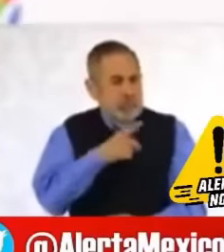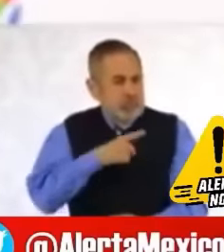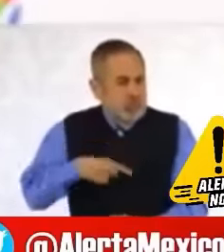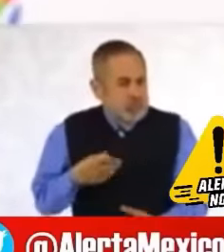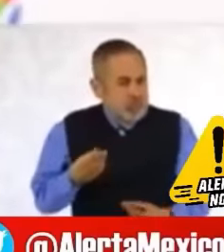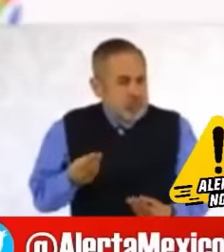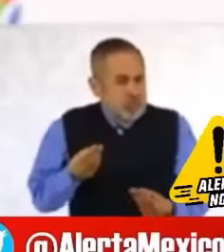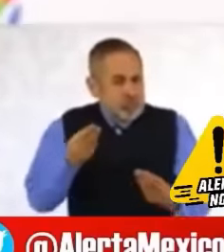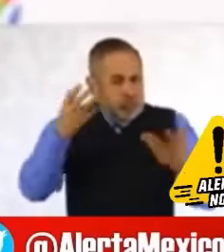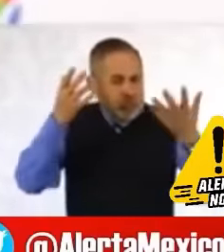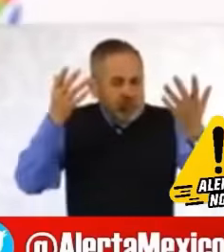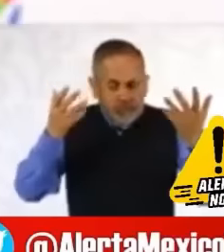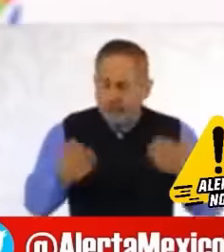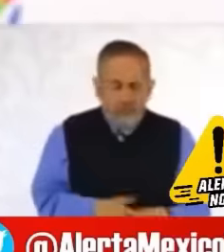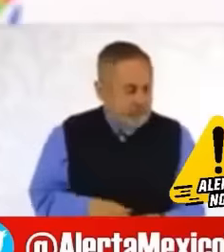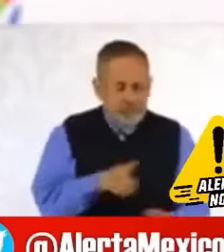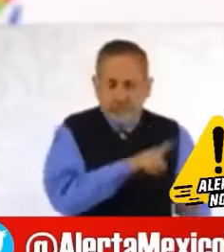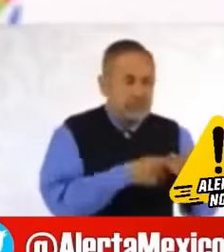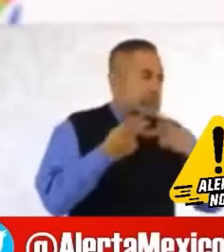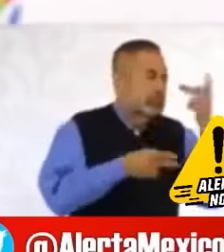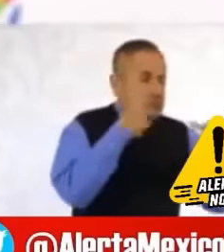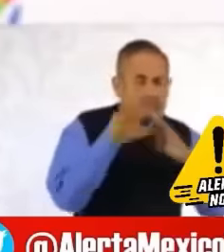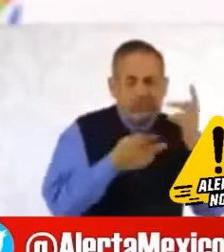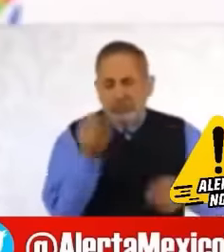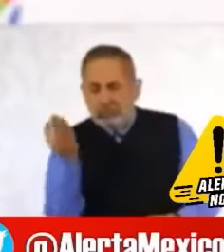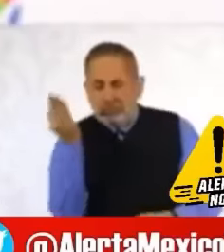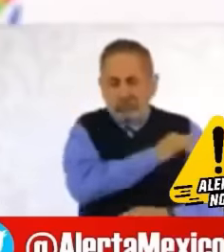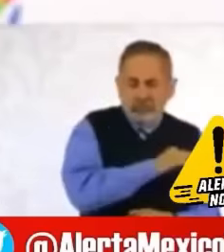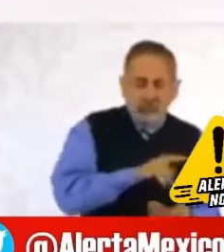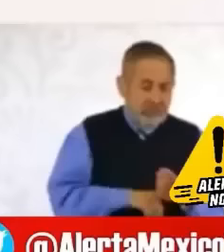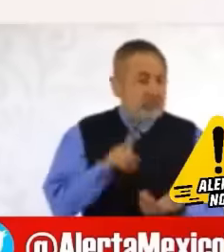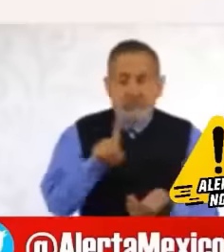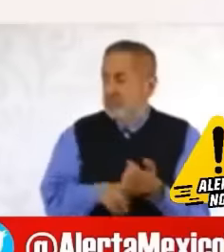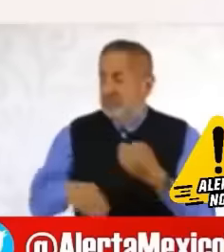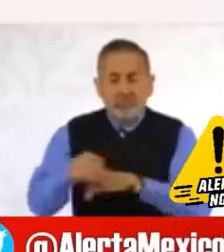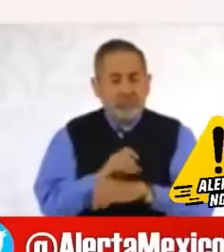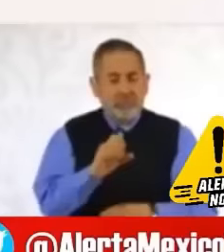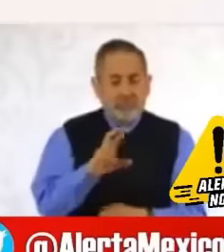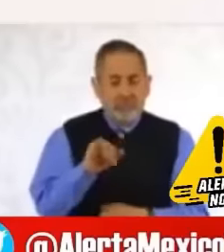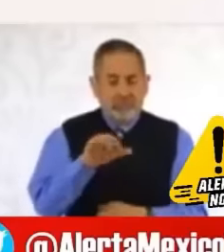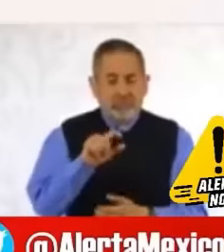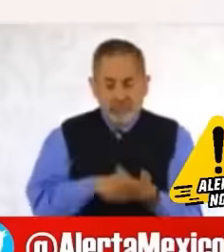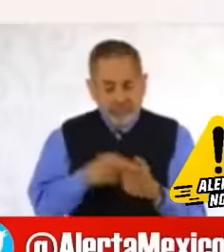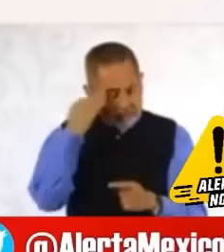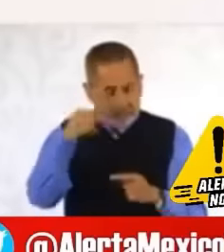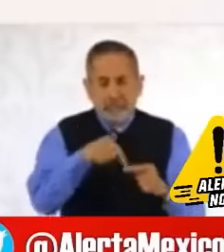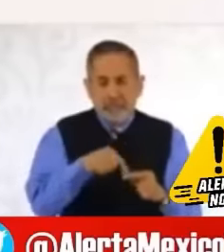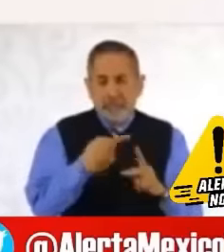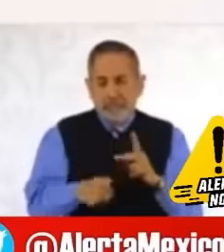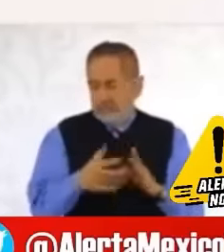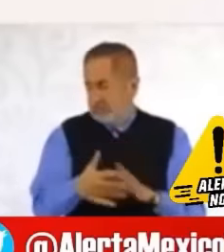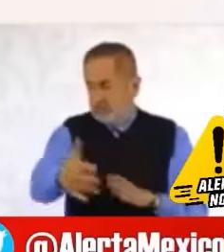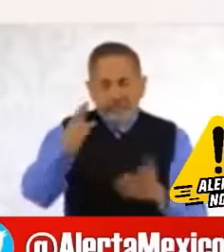O sea, era falso todo el discurso, porque finalmente acabó en una crisis ese sexenio, o el principio